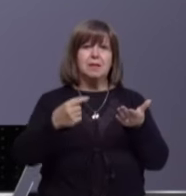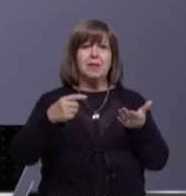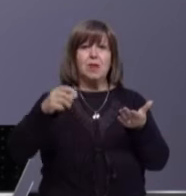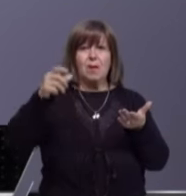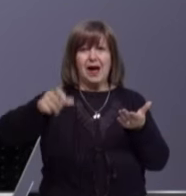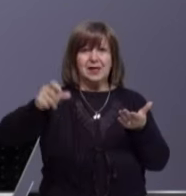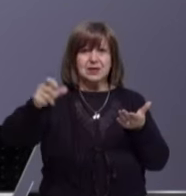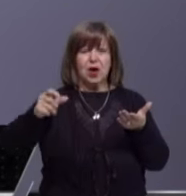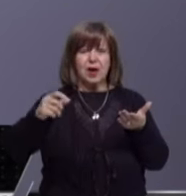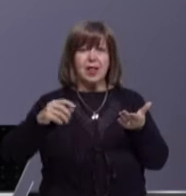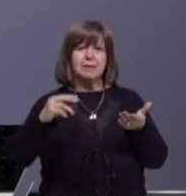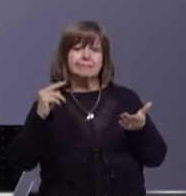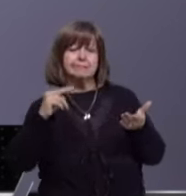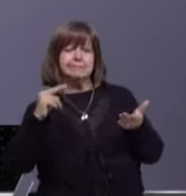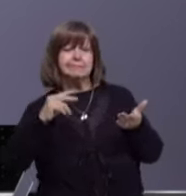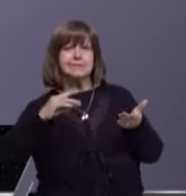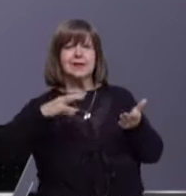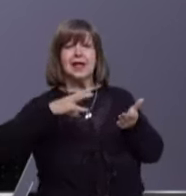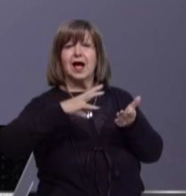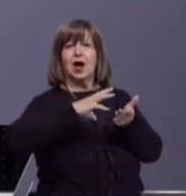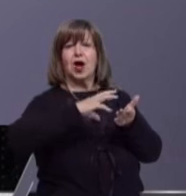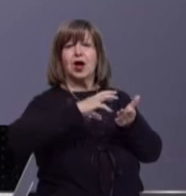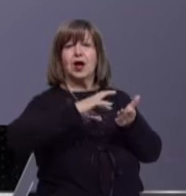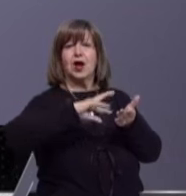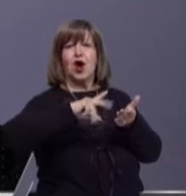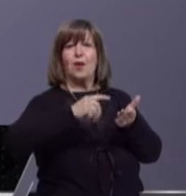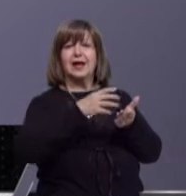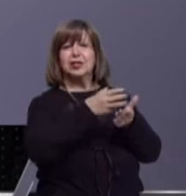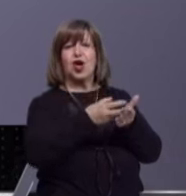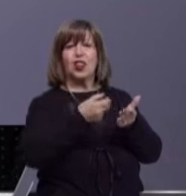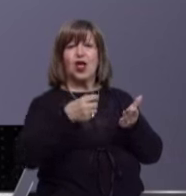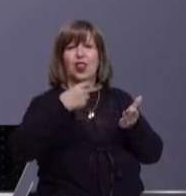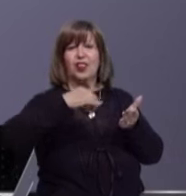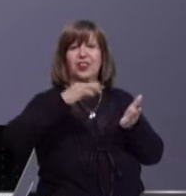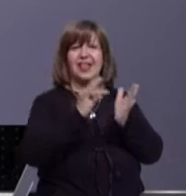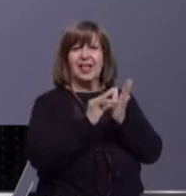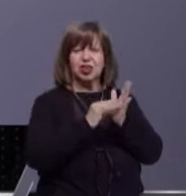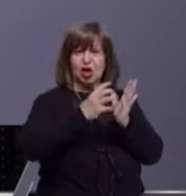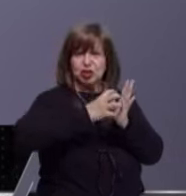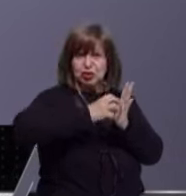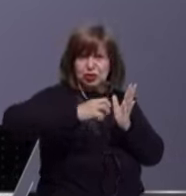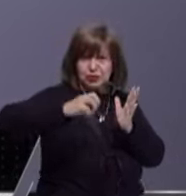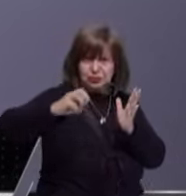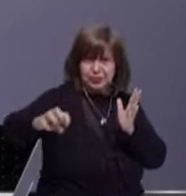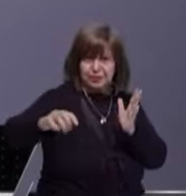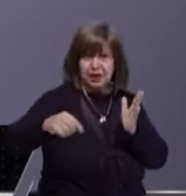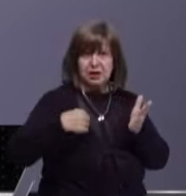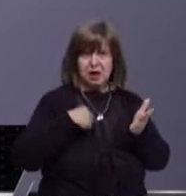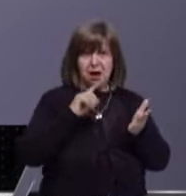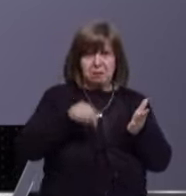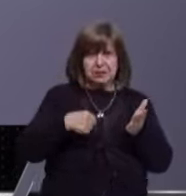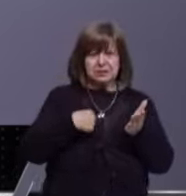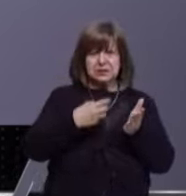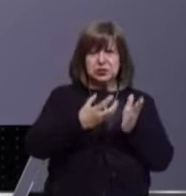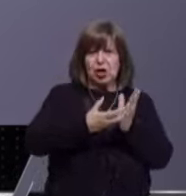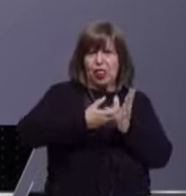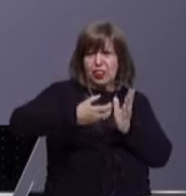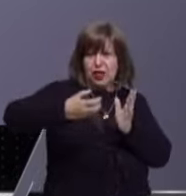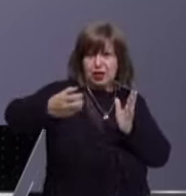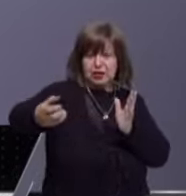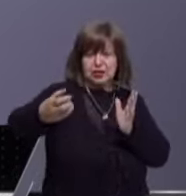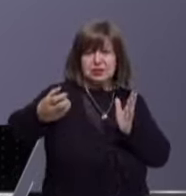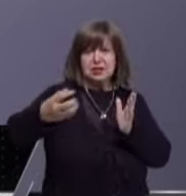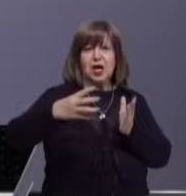delincuente lo que procura es tener el control sobre el dispositivo, perdiéndolo el titular del mismo. O sea, la víctima pierde el